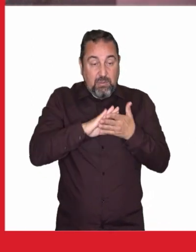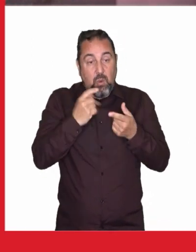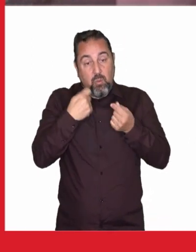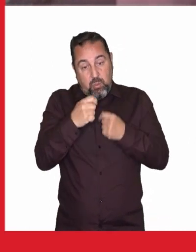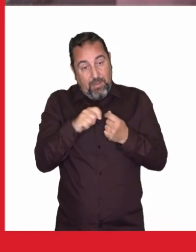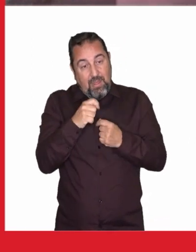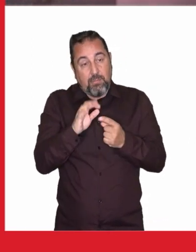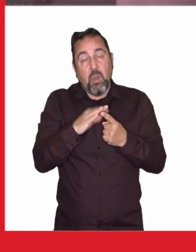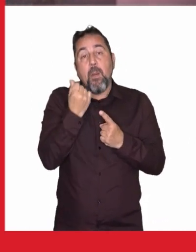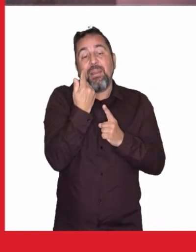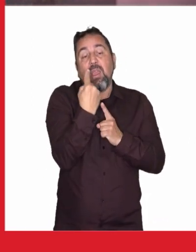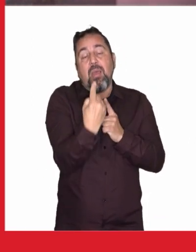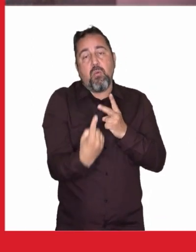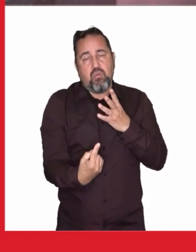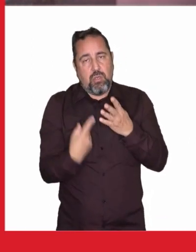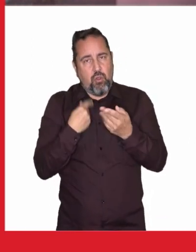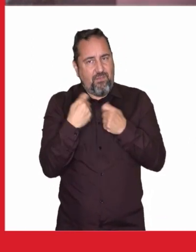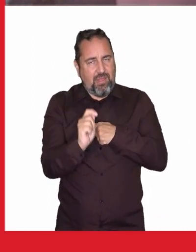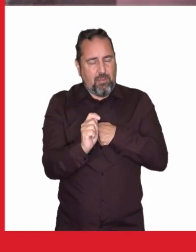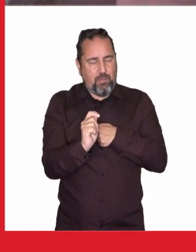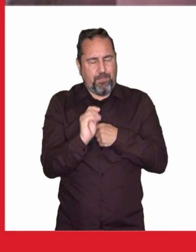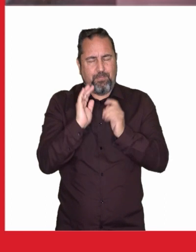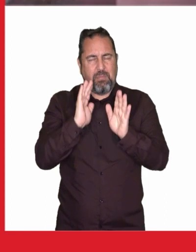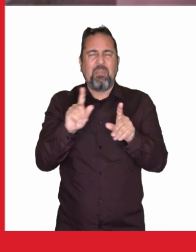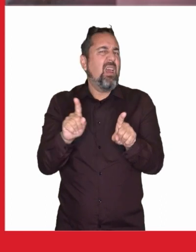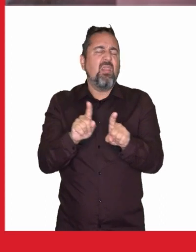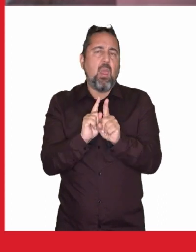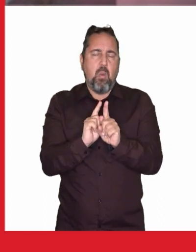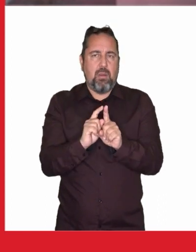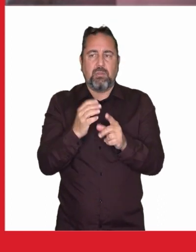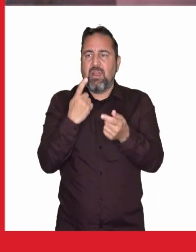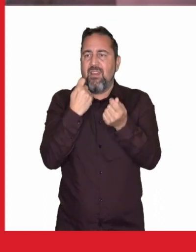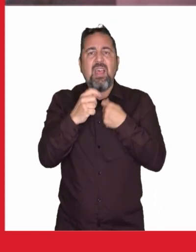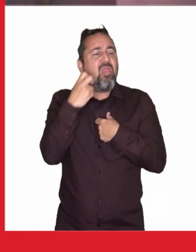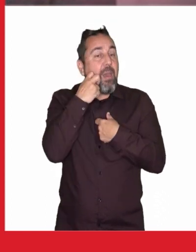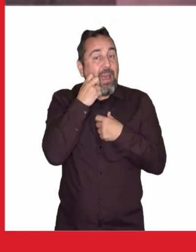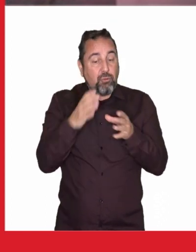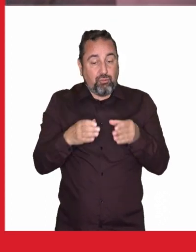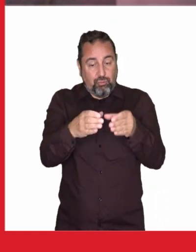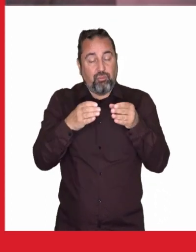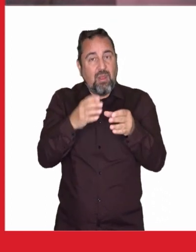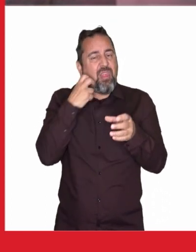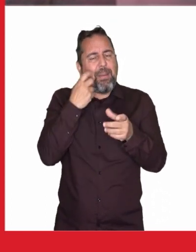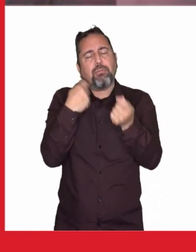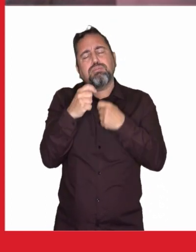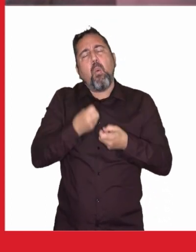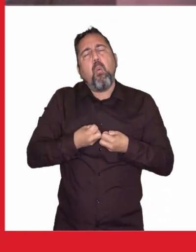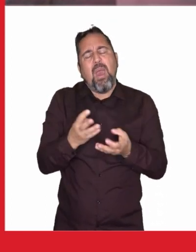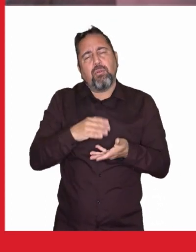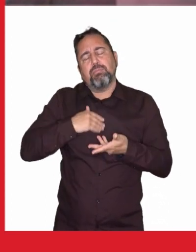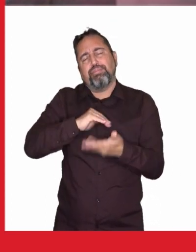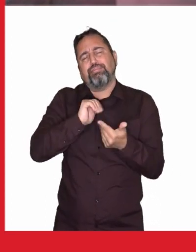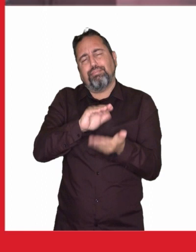ingresos? Pues los ingresos son las unidades vendidas por el precio por unidad, ¿sí? Entonces, da igual, si